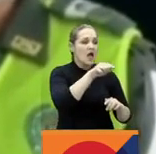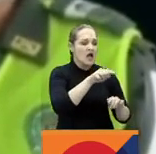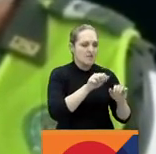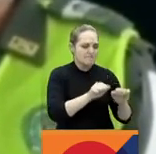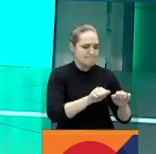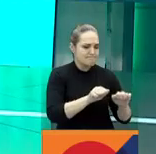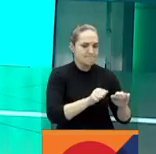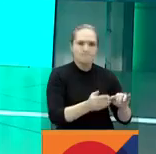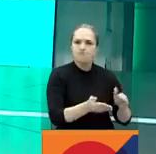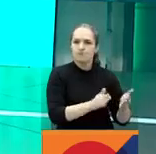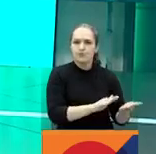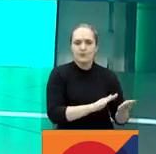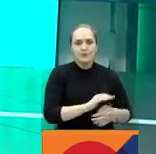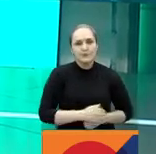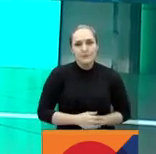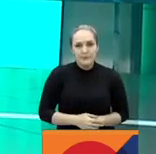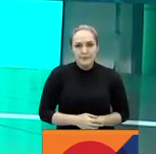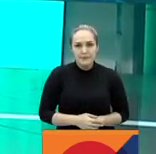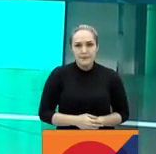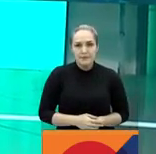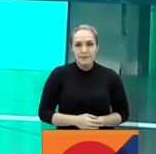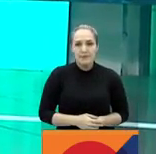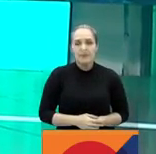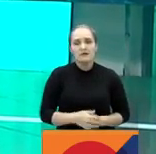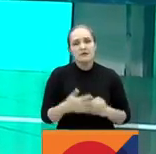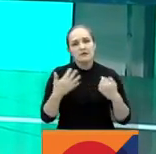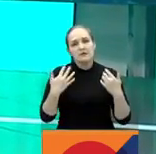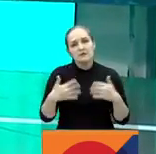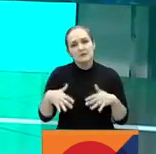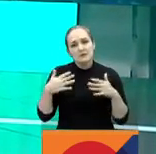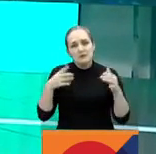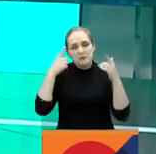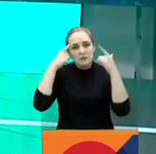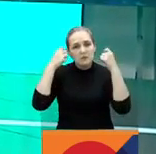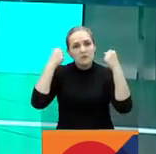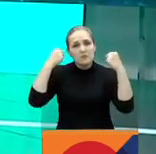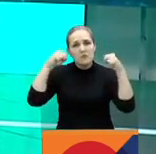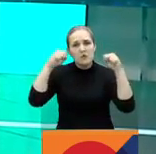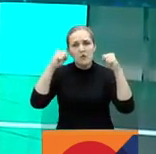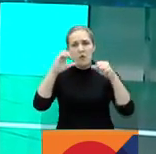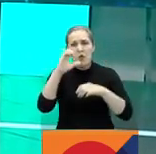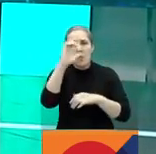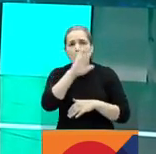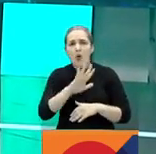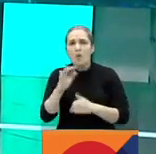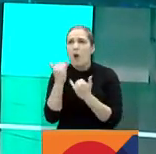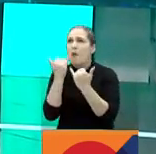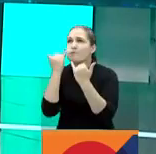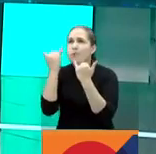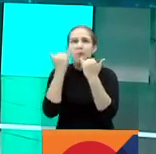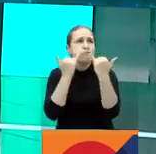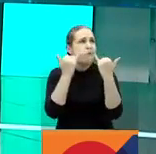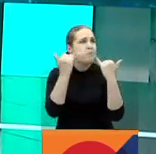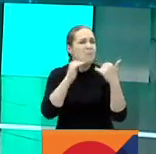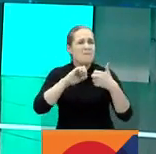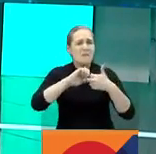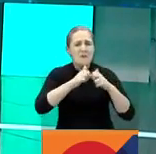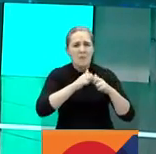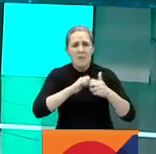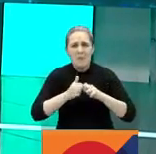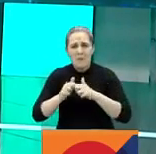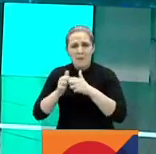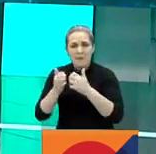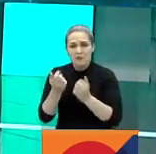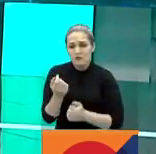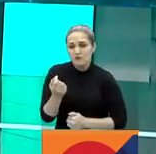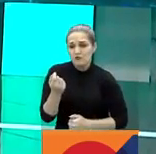signos vitales. Y Damaris, definitivamente hay preocupación en el país por la situación de seguridad. En las últimas horas se